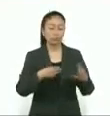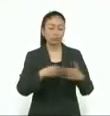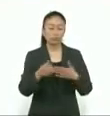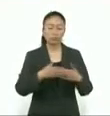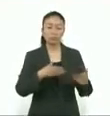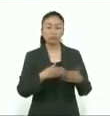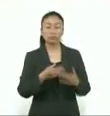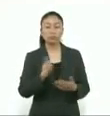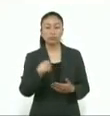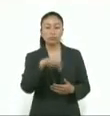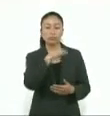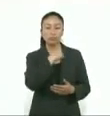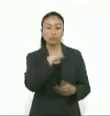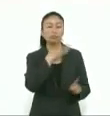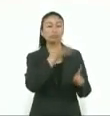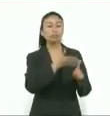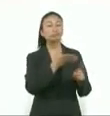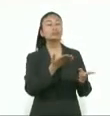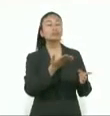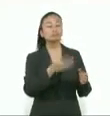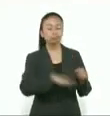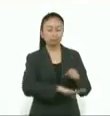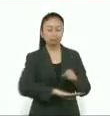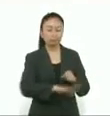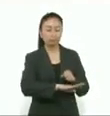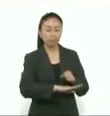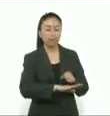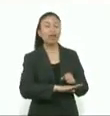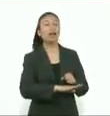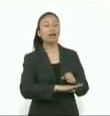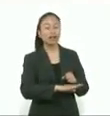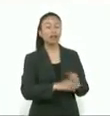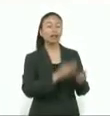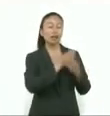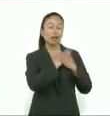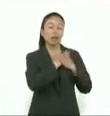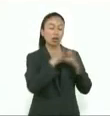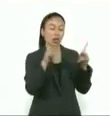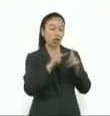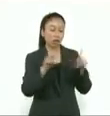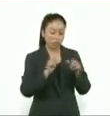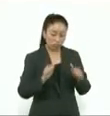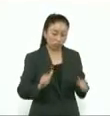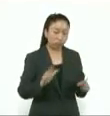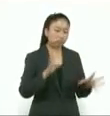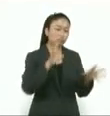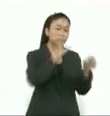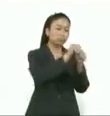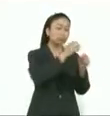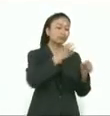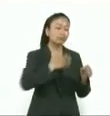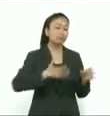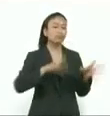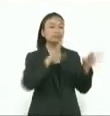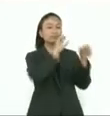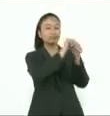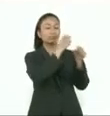en el amor y en la construcción de la paz y en la construcción de la